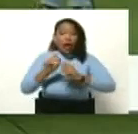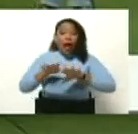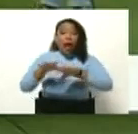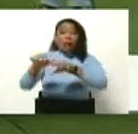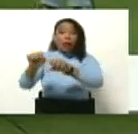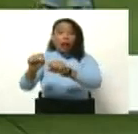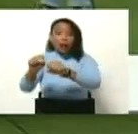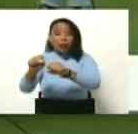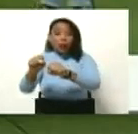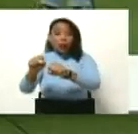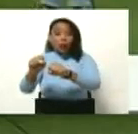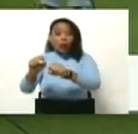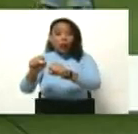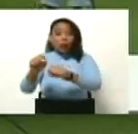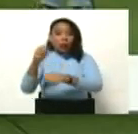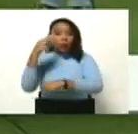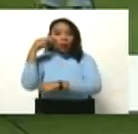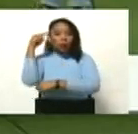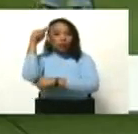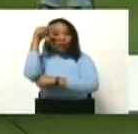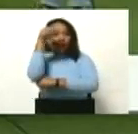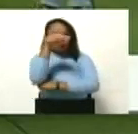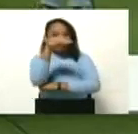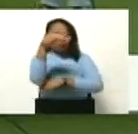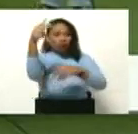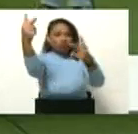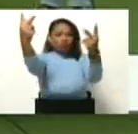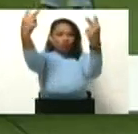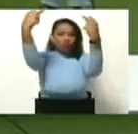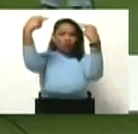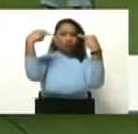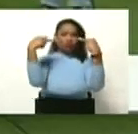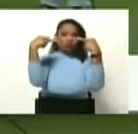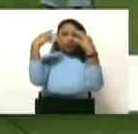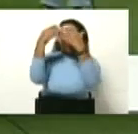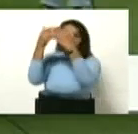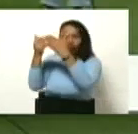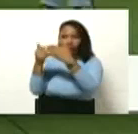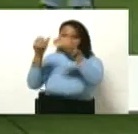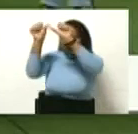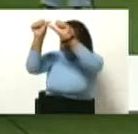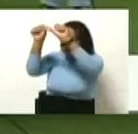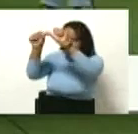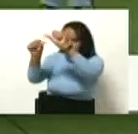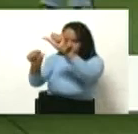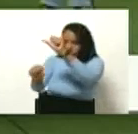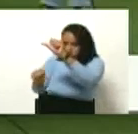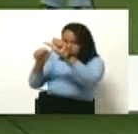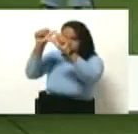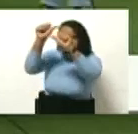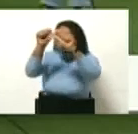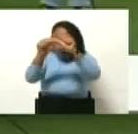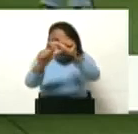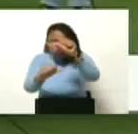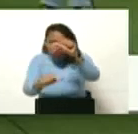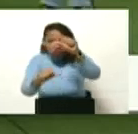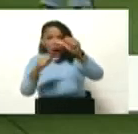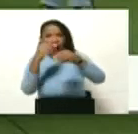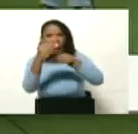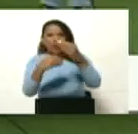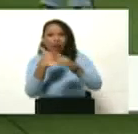imperialismo los observa, nos observa, nos estudia, nos hace, ¿cómo se llama?, una